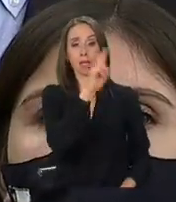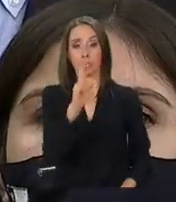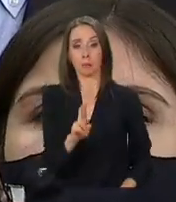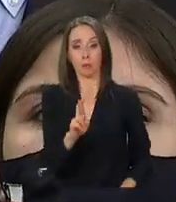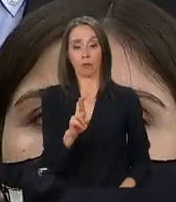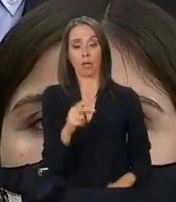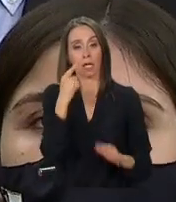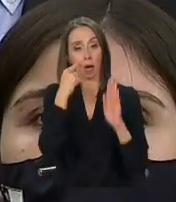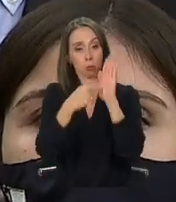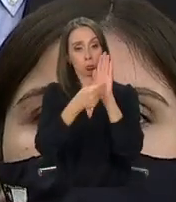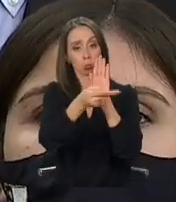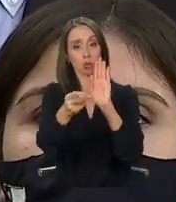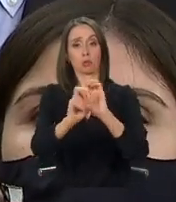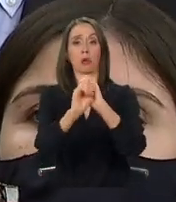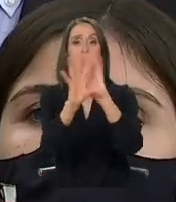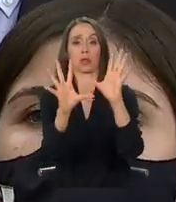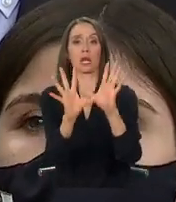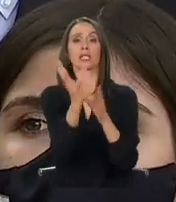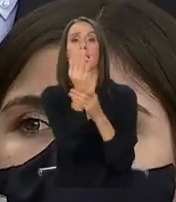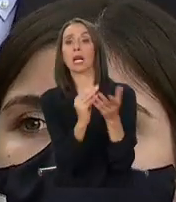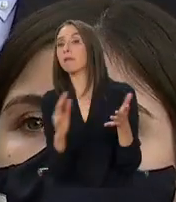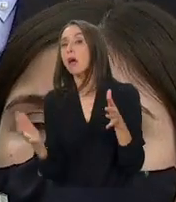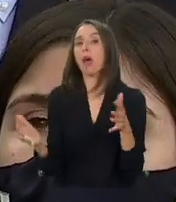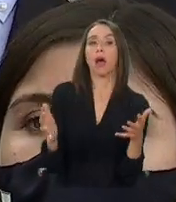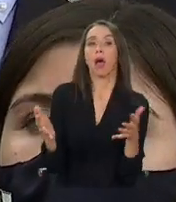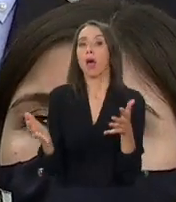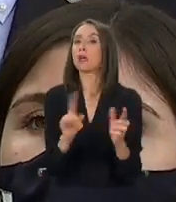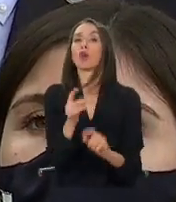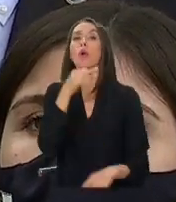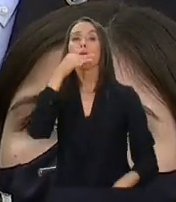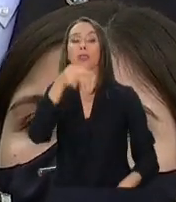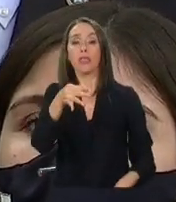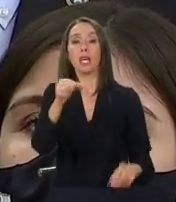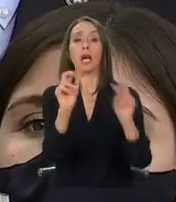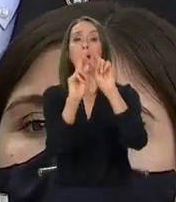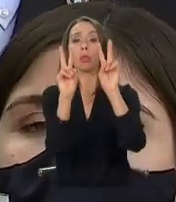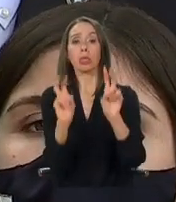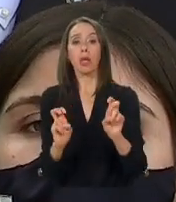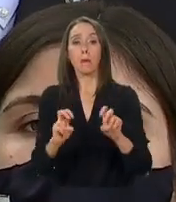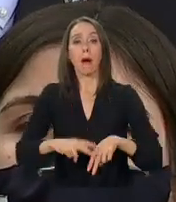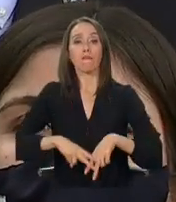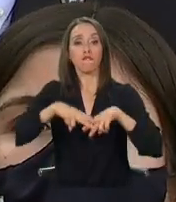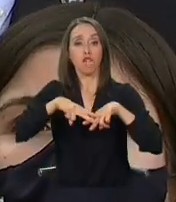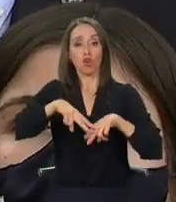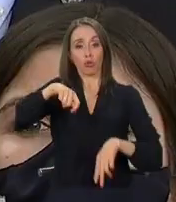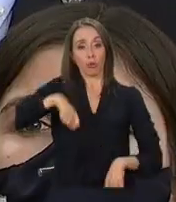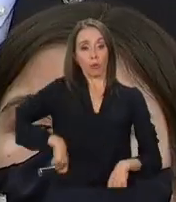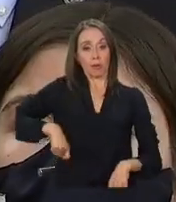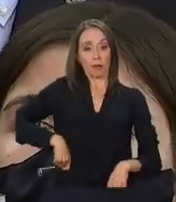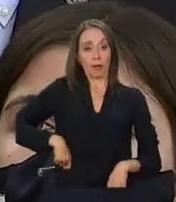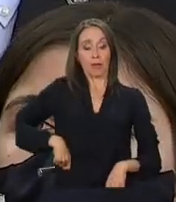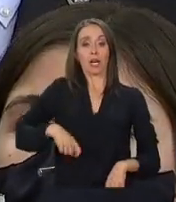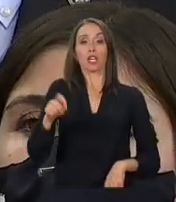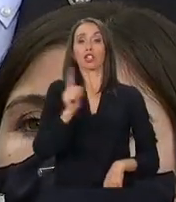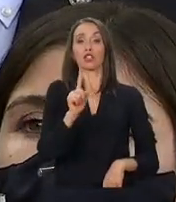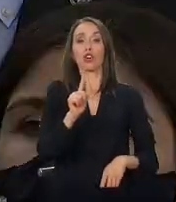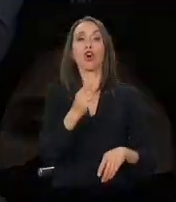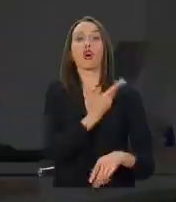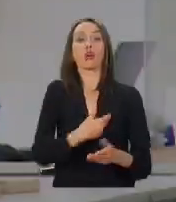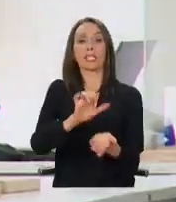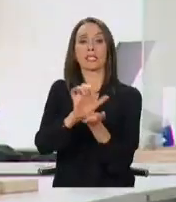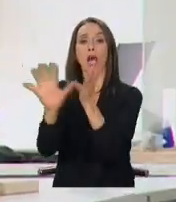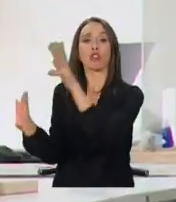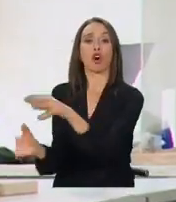dé una señal clara y que termine con las ambigüedades y que diga que en el tema de los fondos previsionales estos no se van a